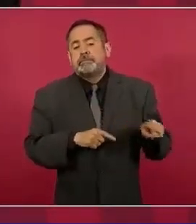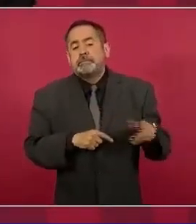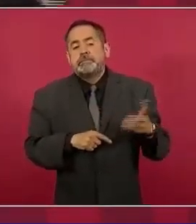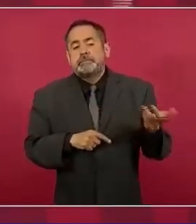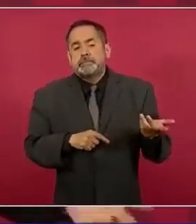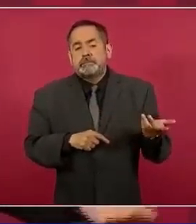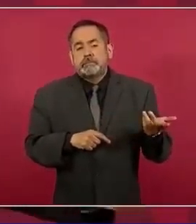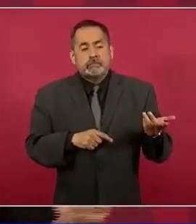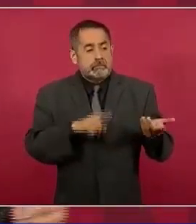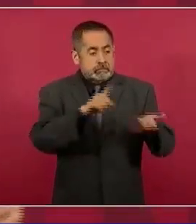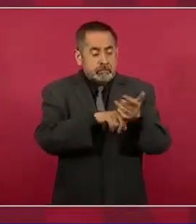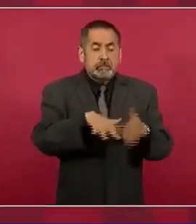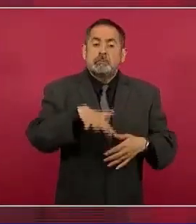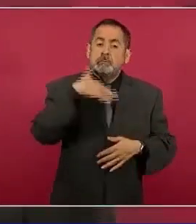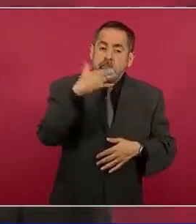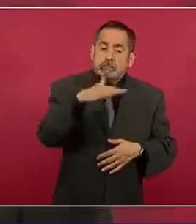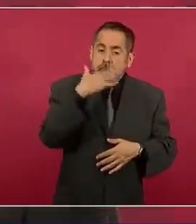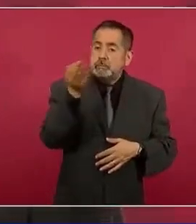hacen fraude.